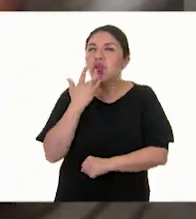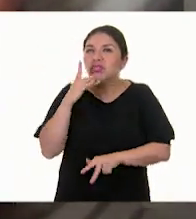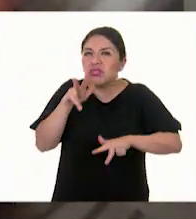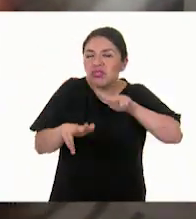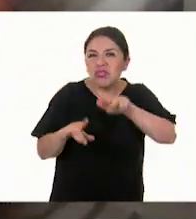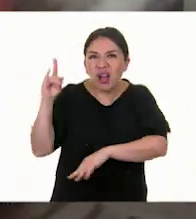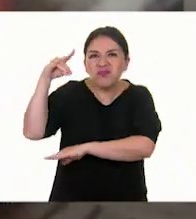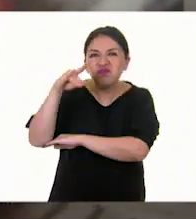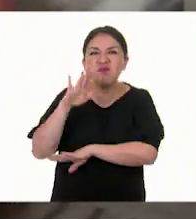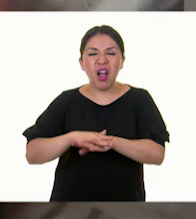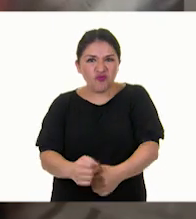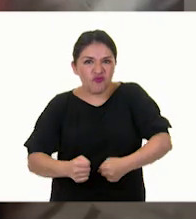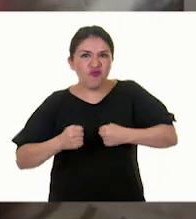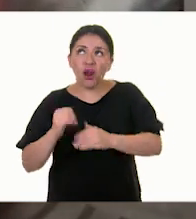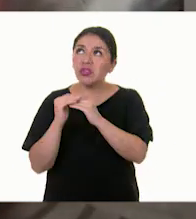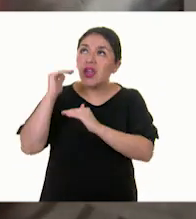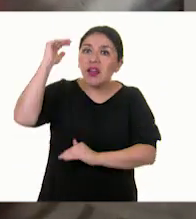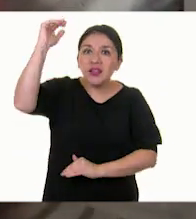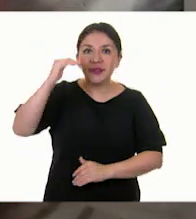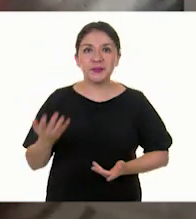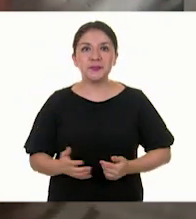que son más fuertes que él.